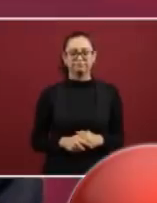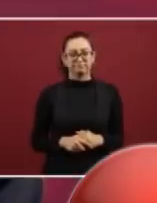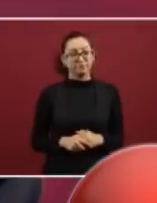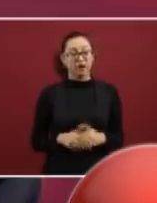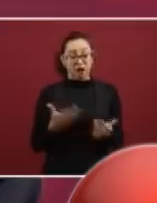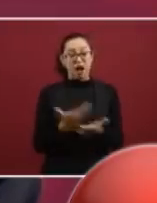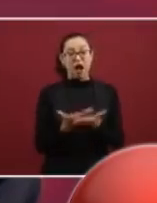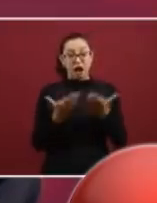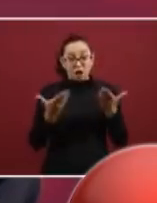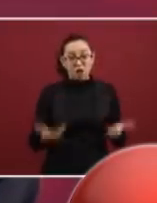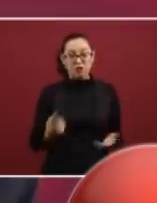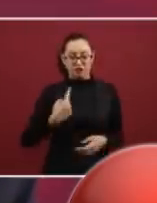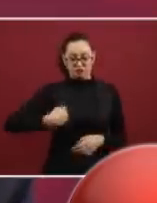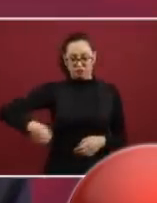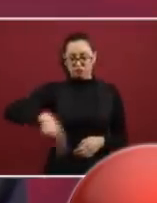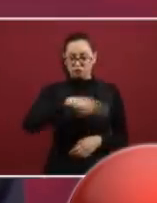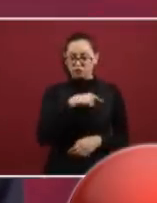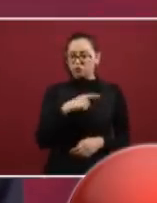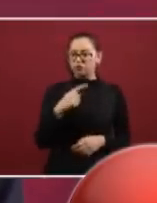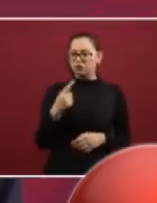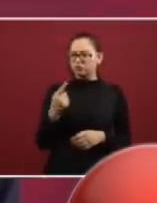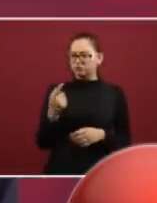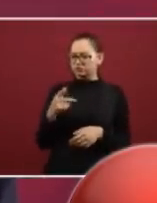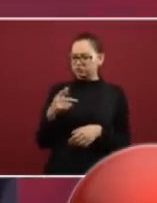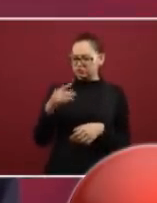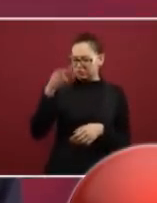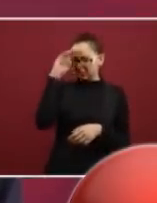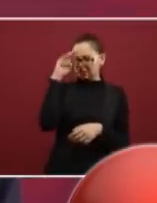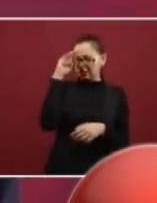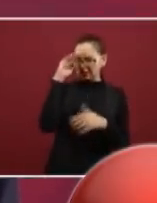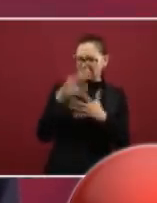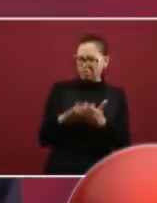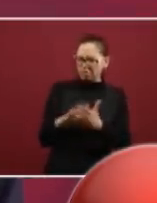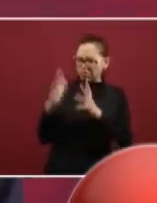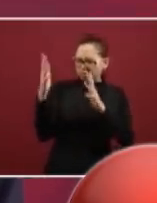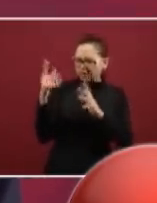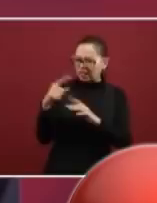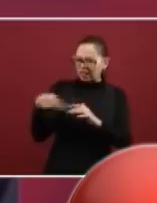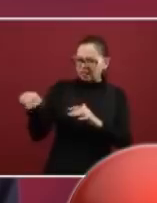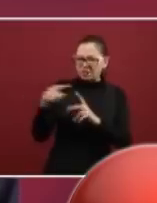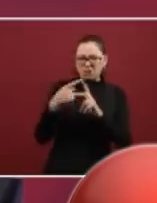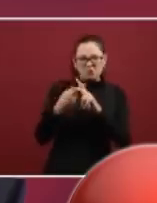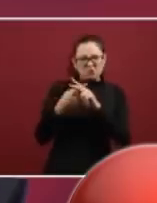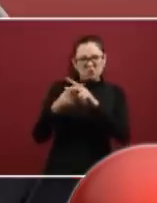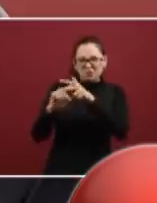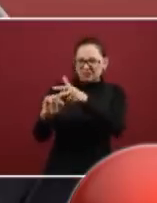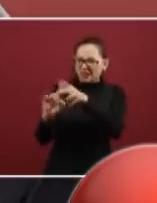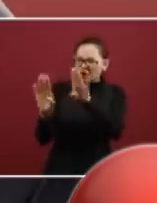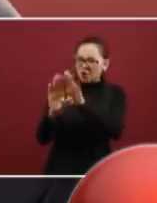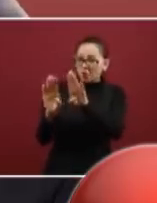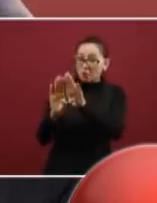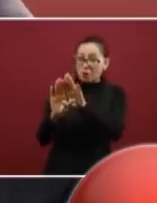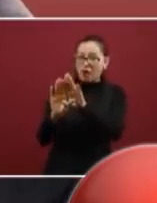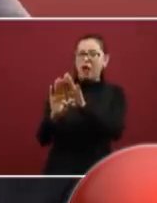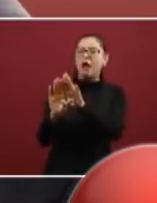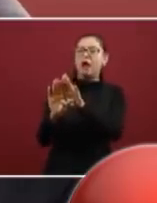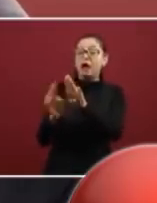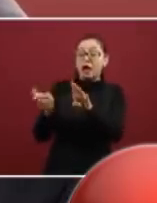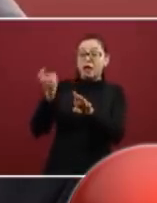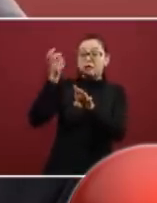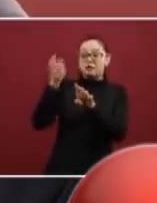las causas. Creo que ese es el cambio principal, el que ya